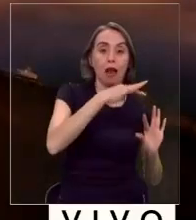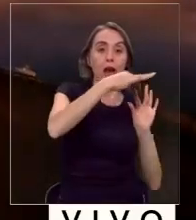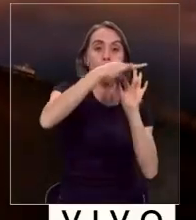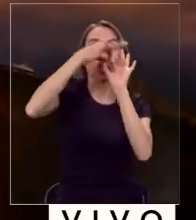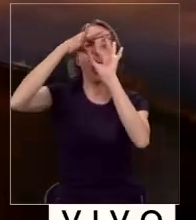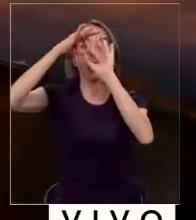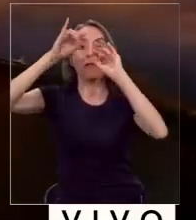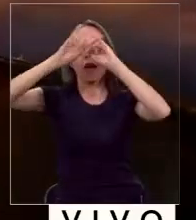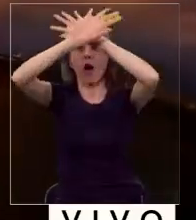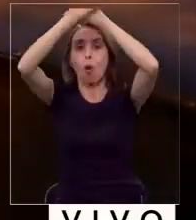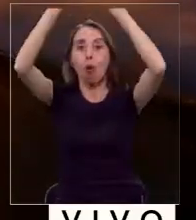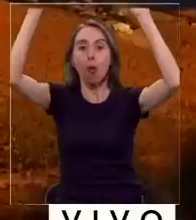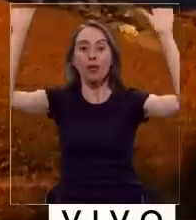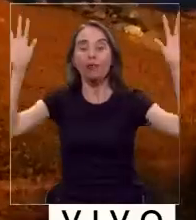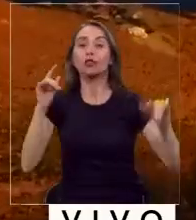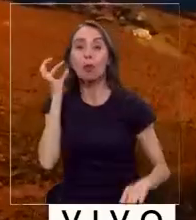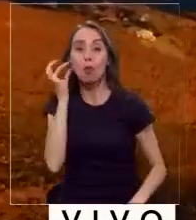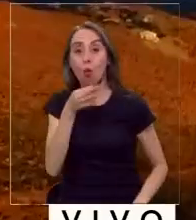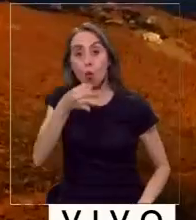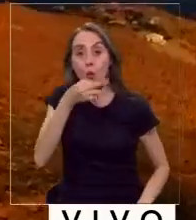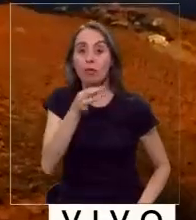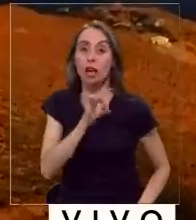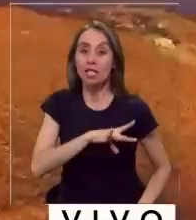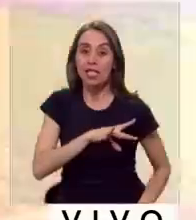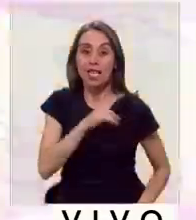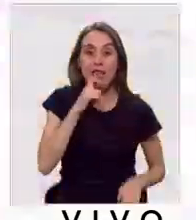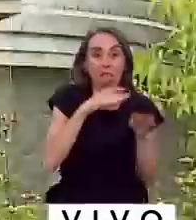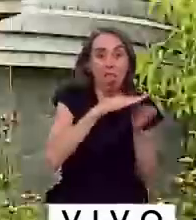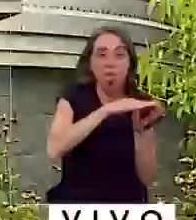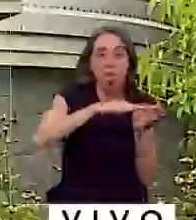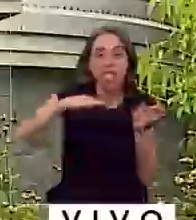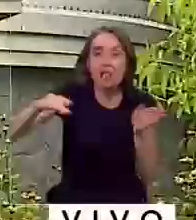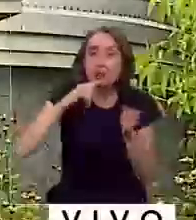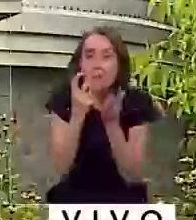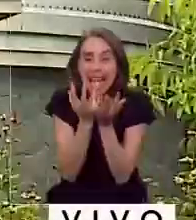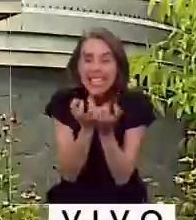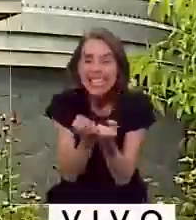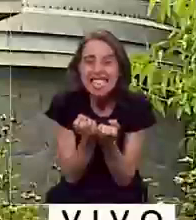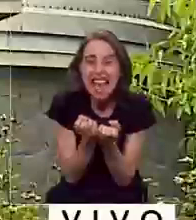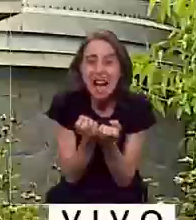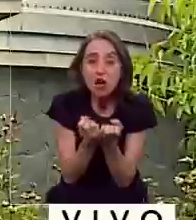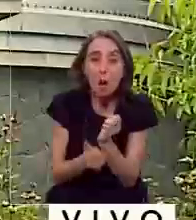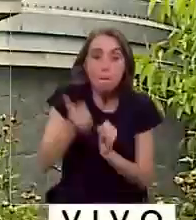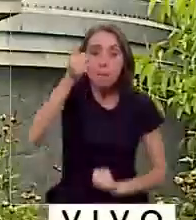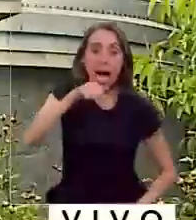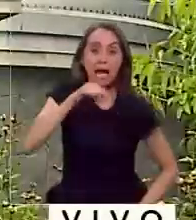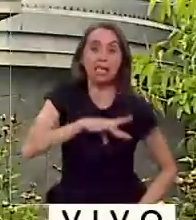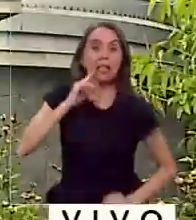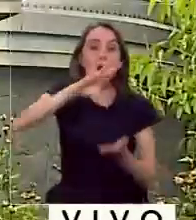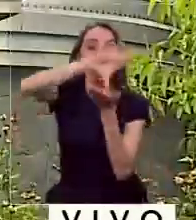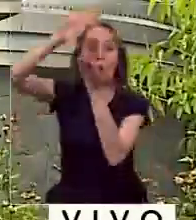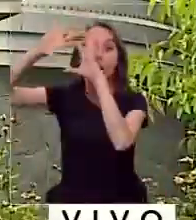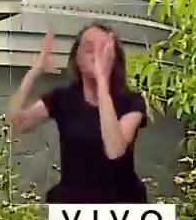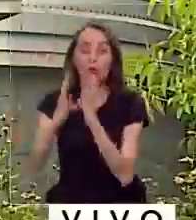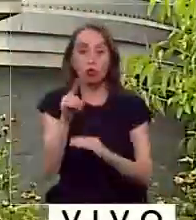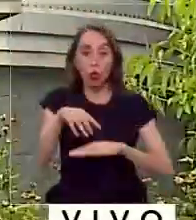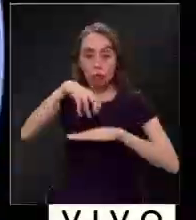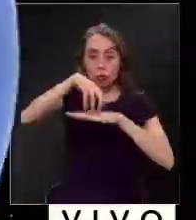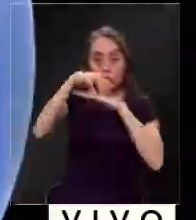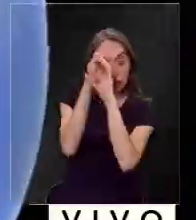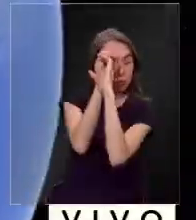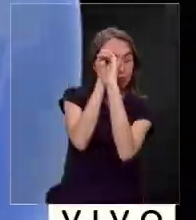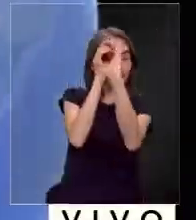y el universo. Chile se caracteriza por tener el desierto más árido, es decir, seco del mundo. Por ende, cuando tú pones los telescopios, tienes